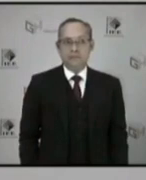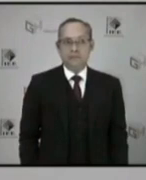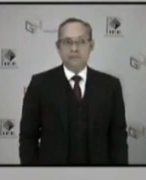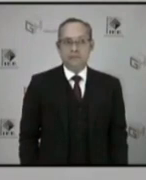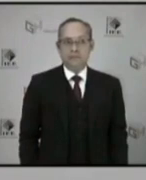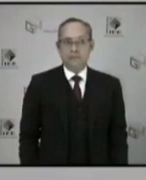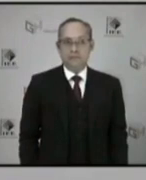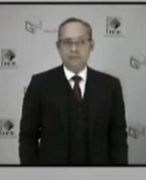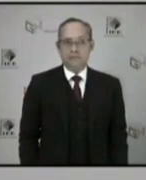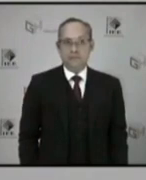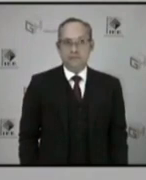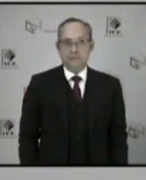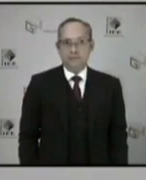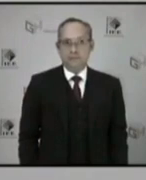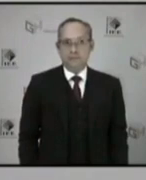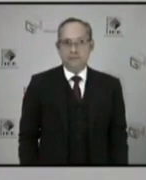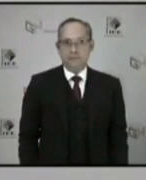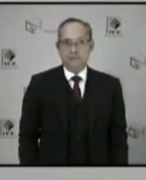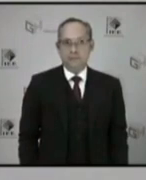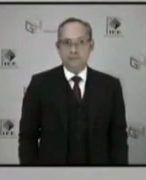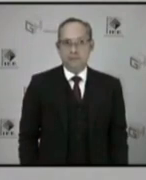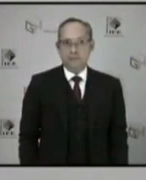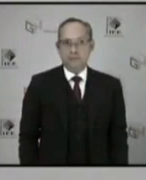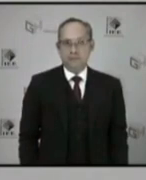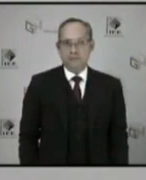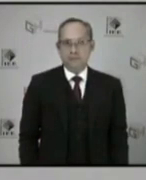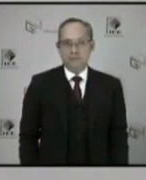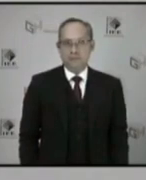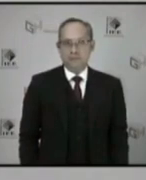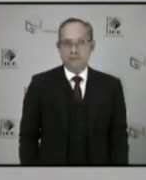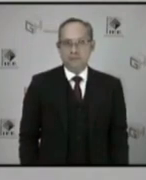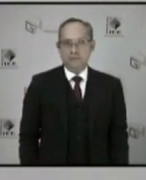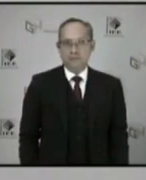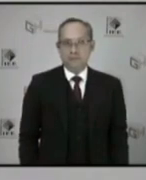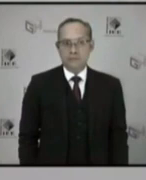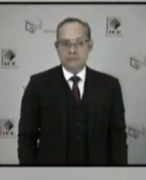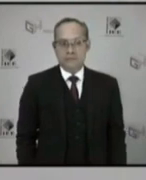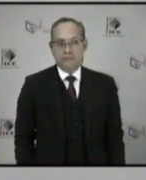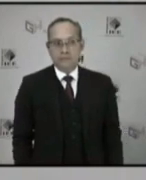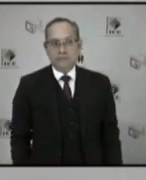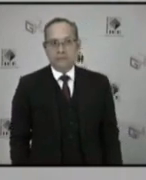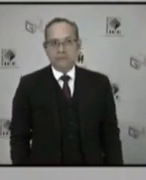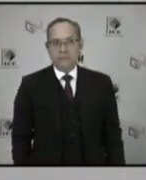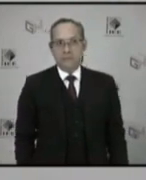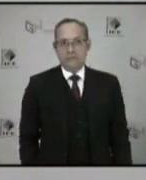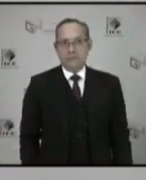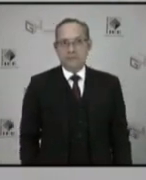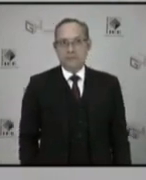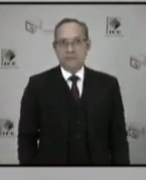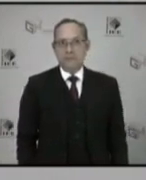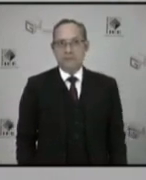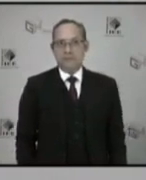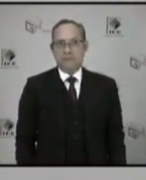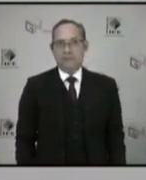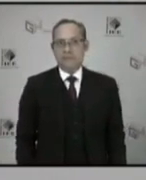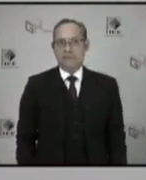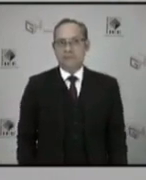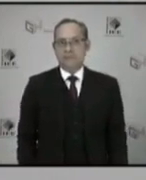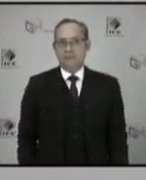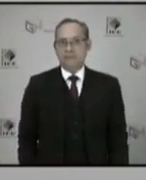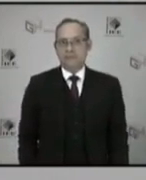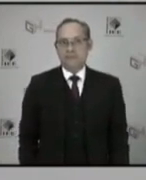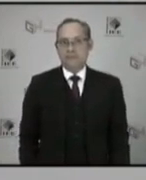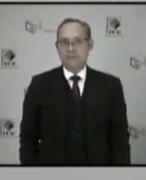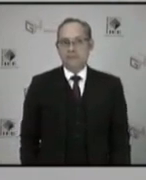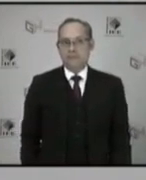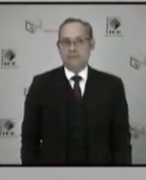es política y gobierno. Sus subtemas son gobernanza, combate a la corrupción, desarrollo regional, organismos